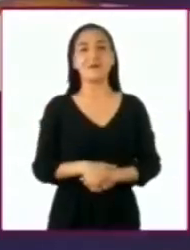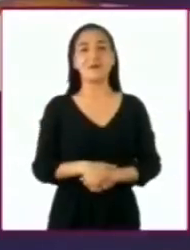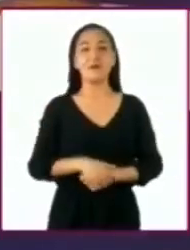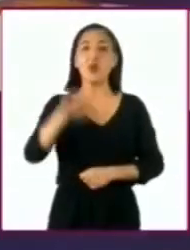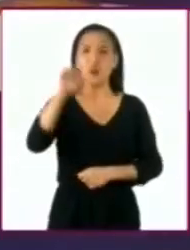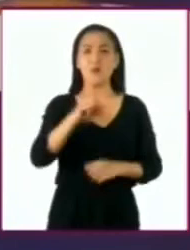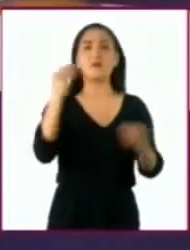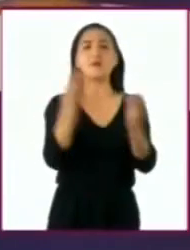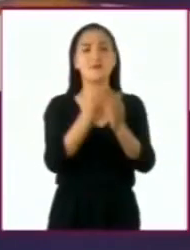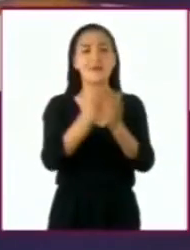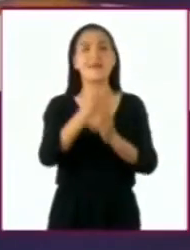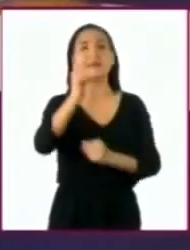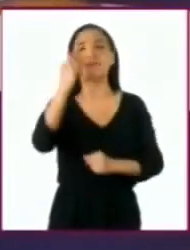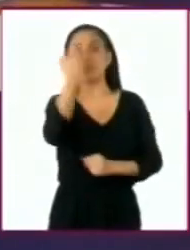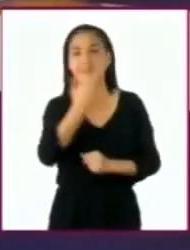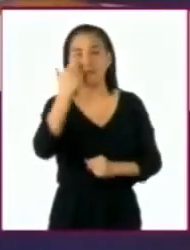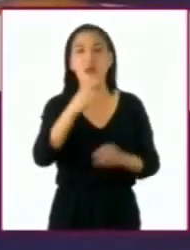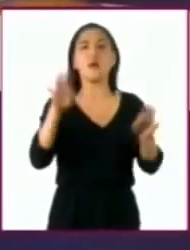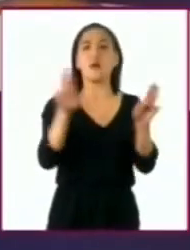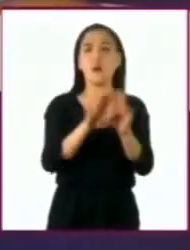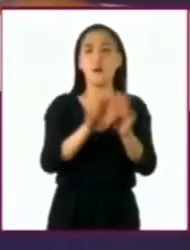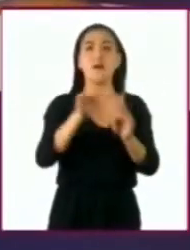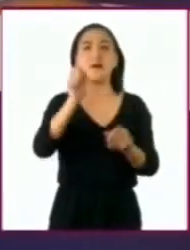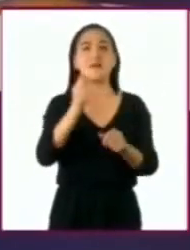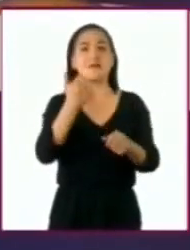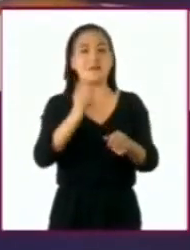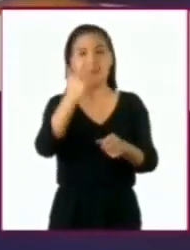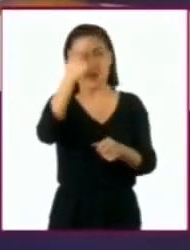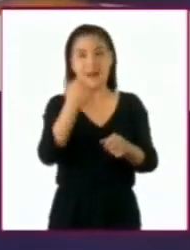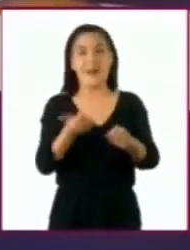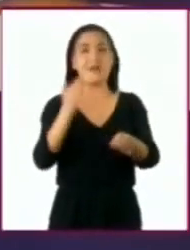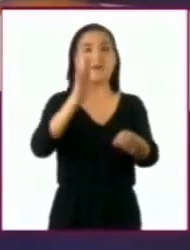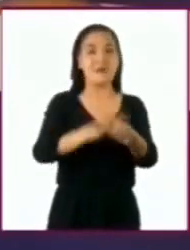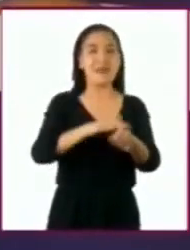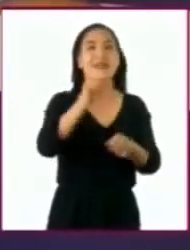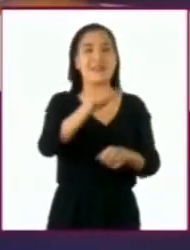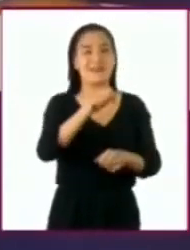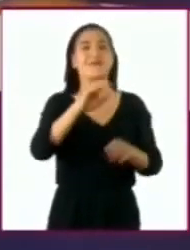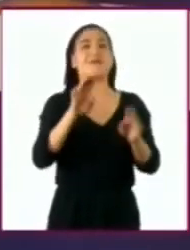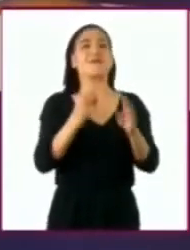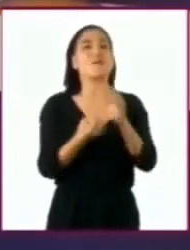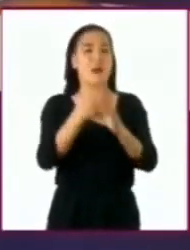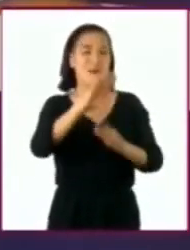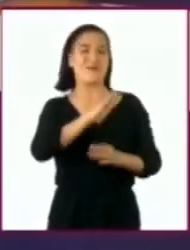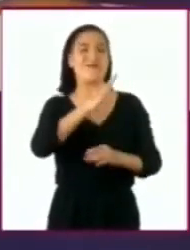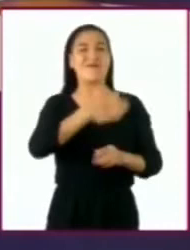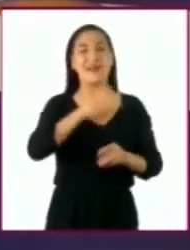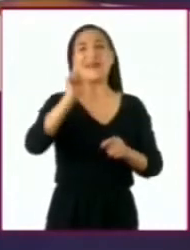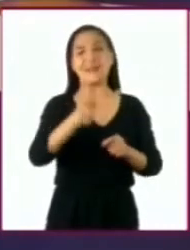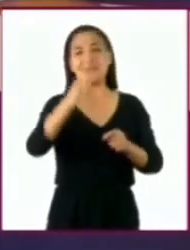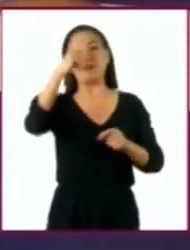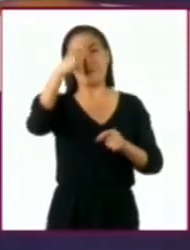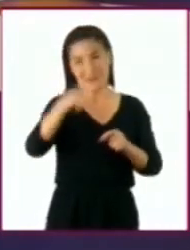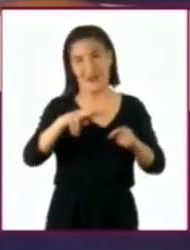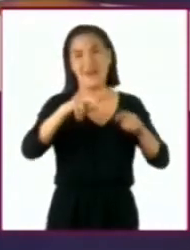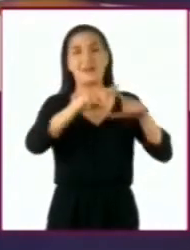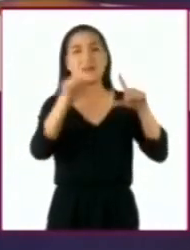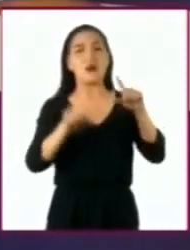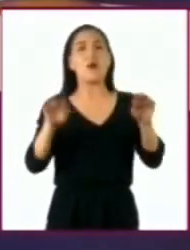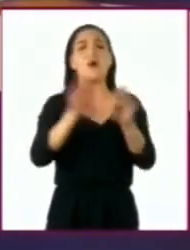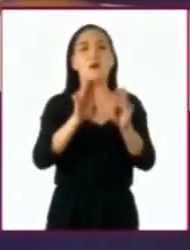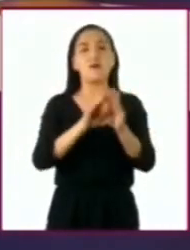sesión revisaremos la manera en que se administró el territorio de Nueva España y las formas de recolección de impuestos que establecieron